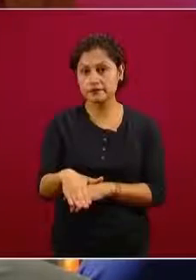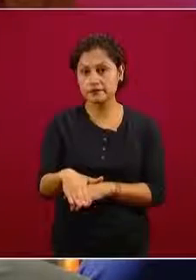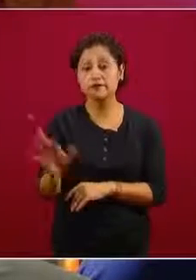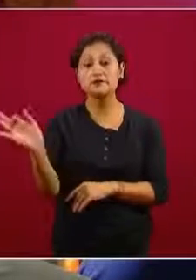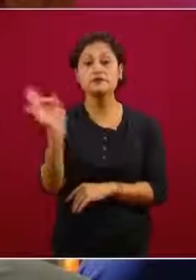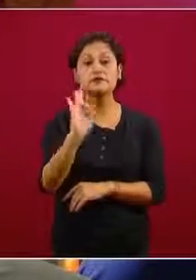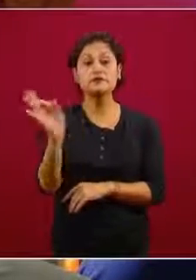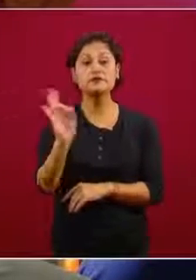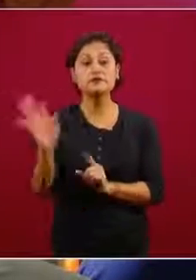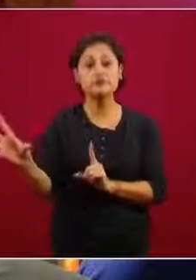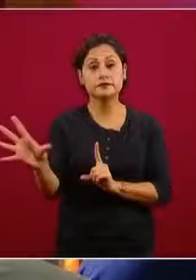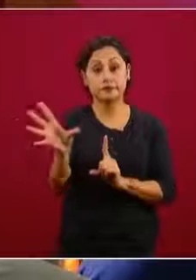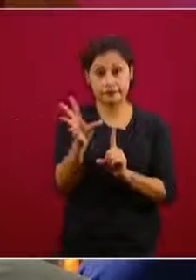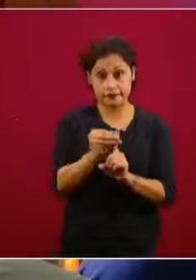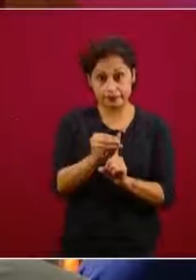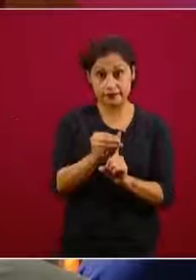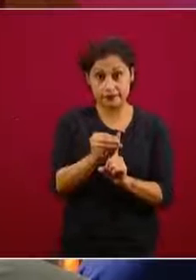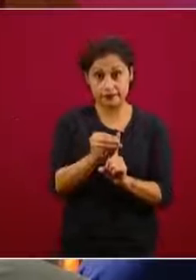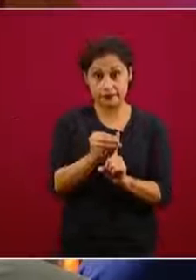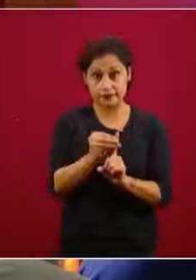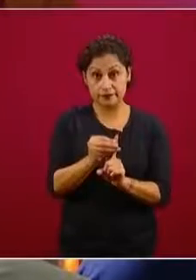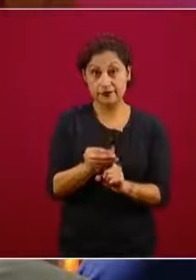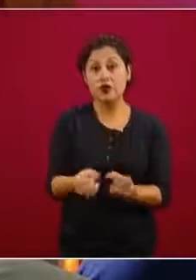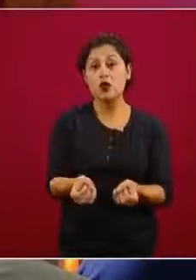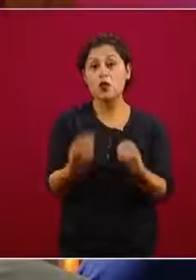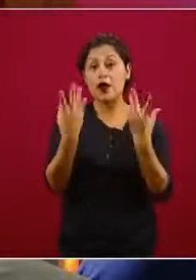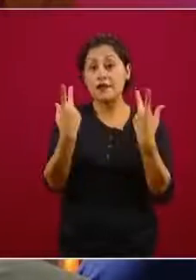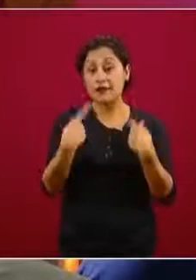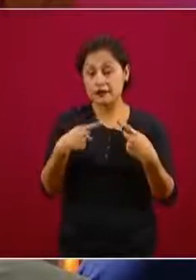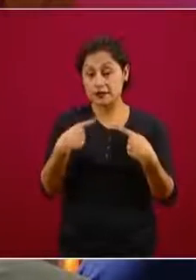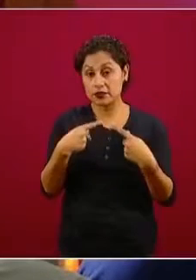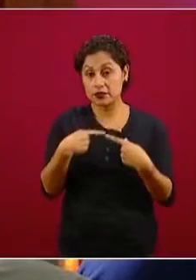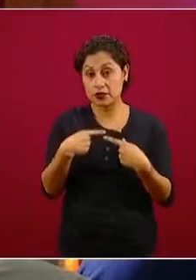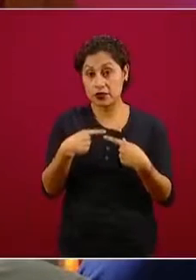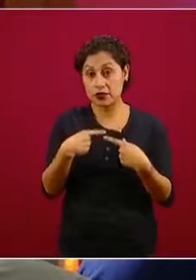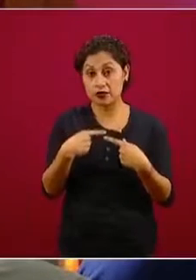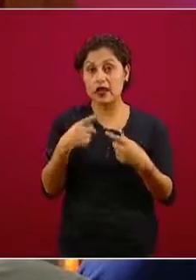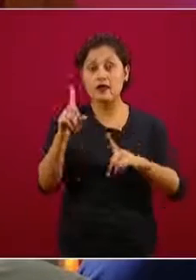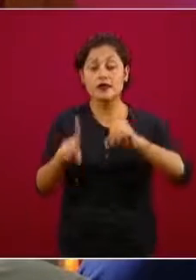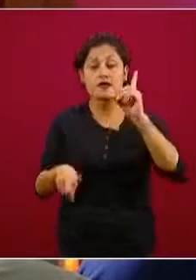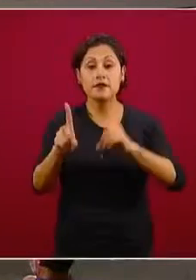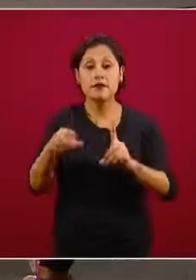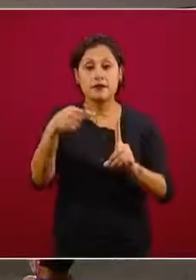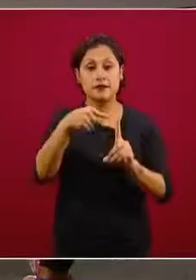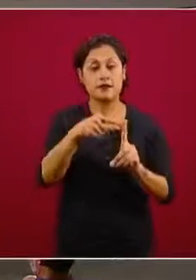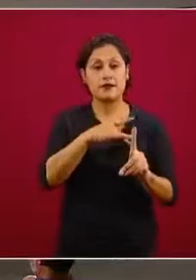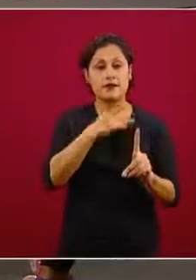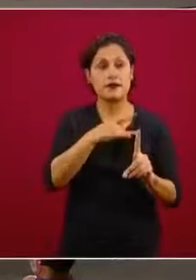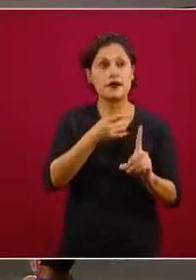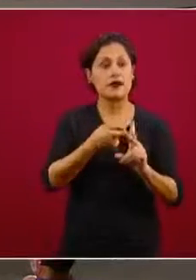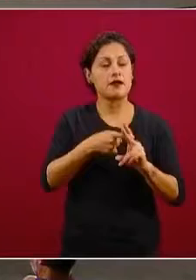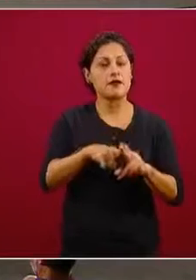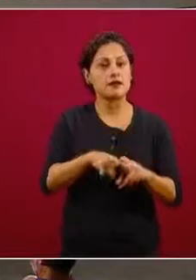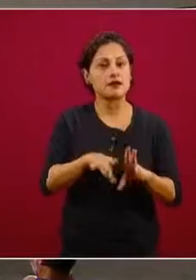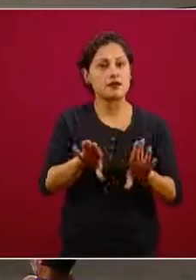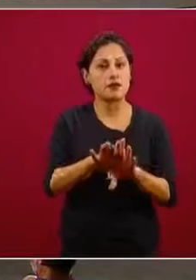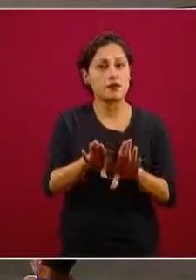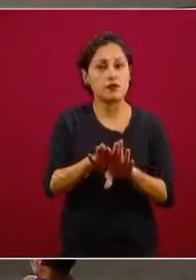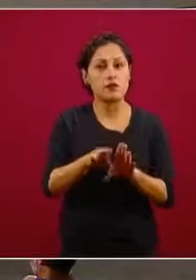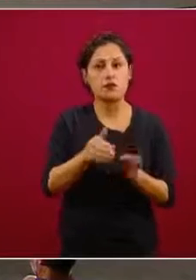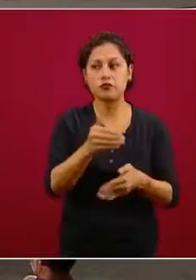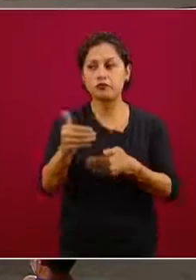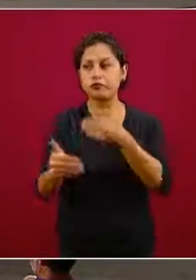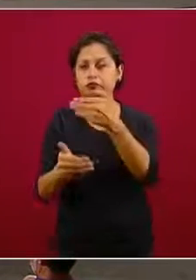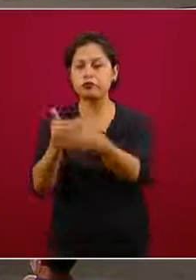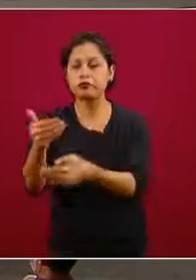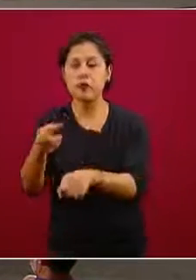contagios aumenta progresivamente con los días desde el inicio de los síntomas. Entonces, el día 1 de inicio de los